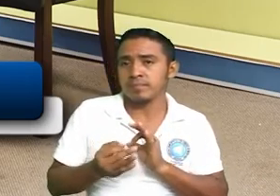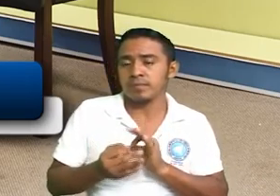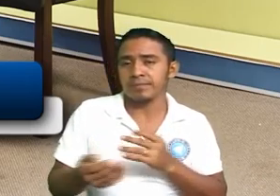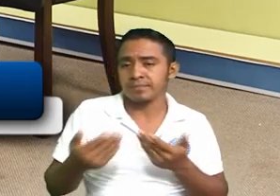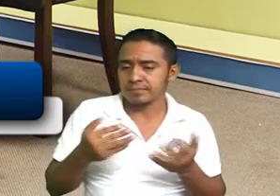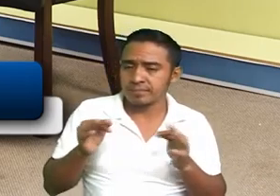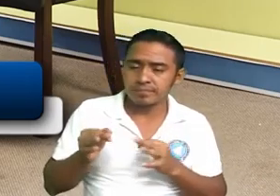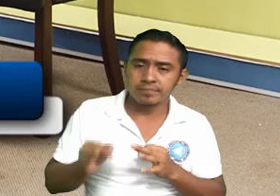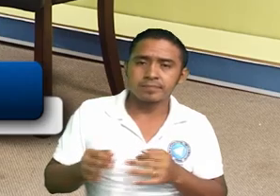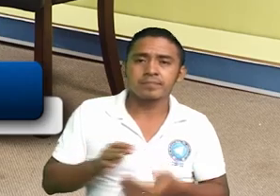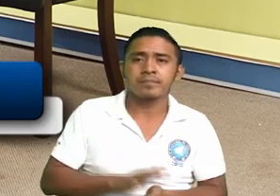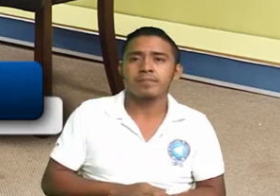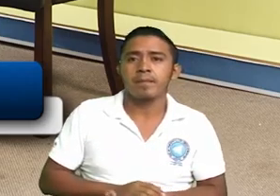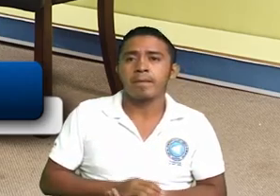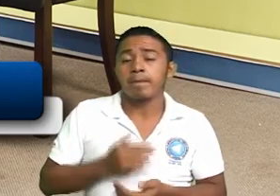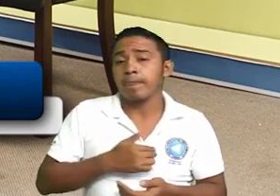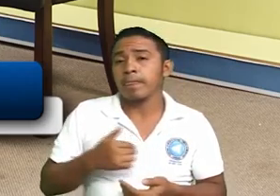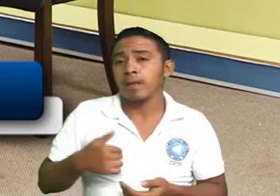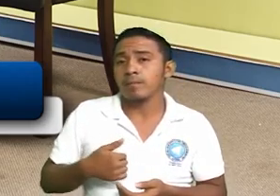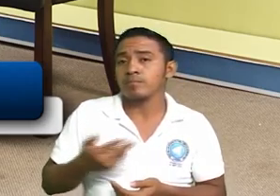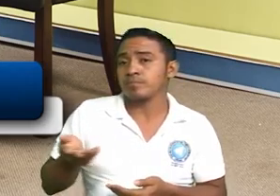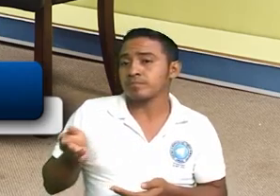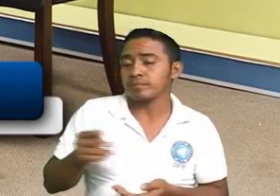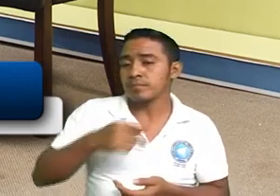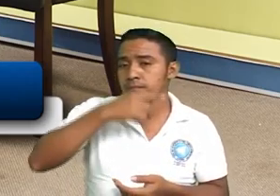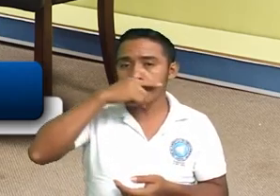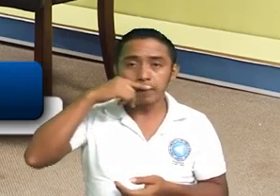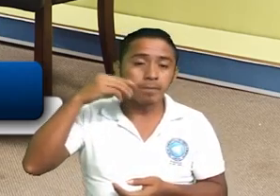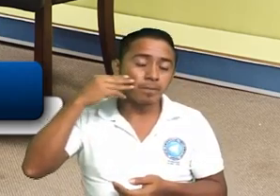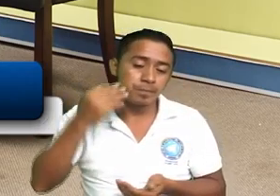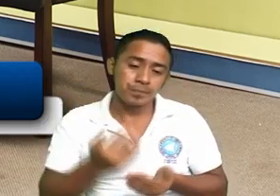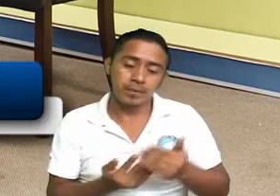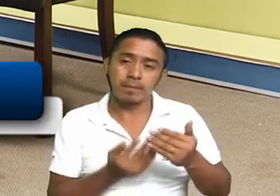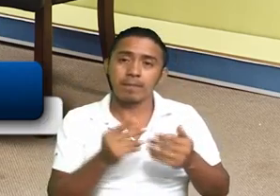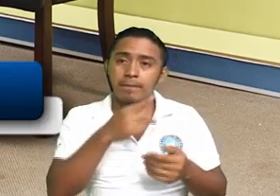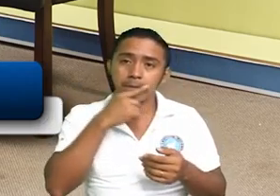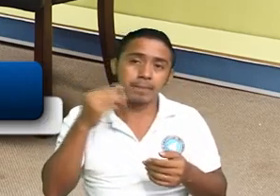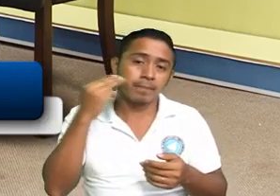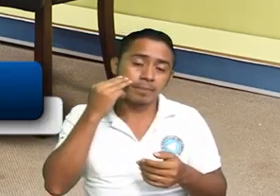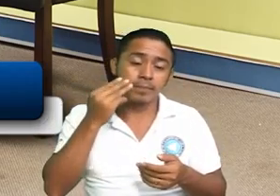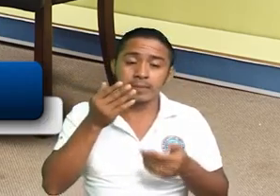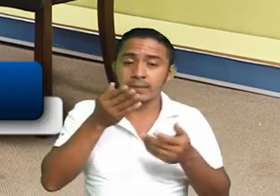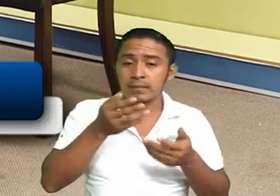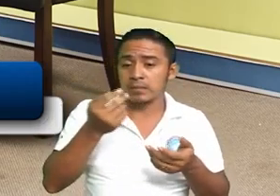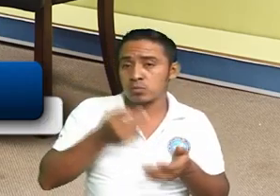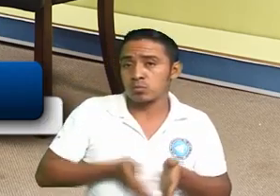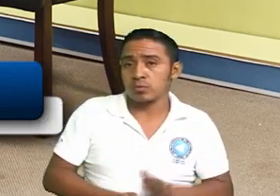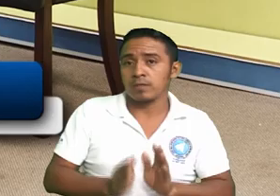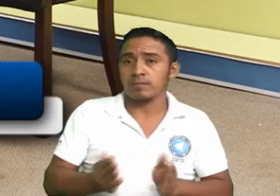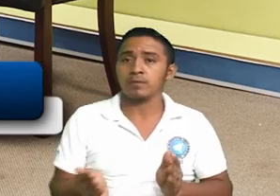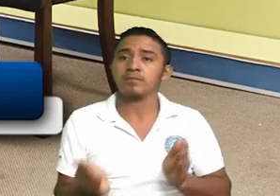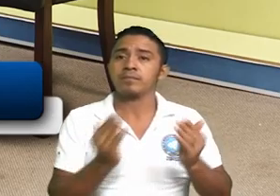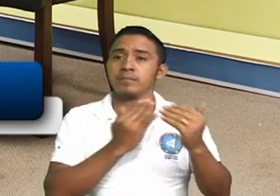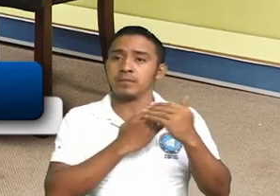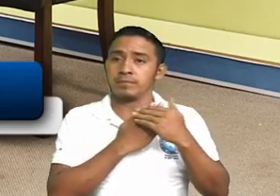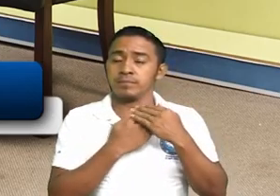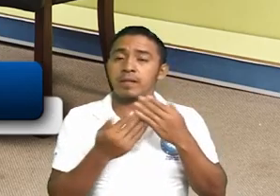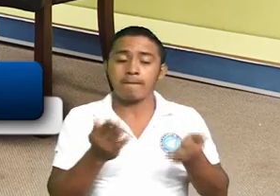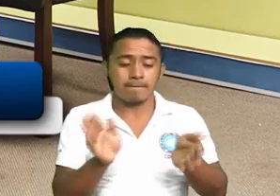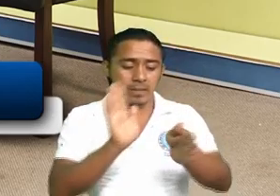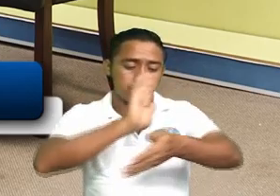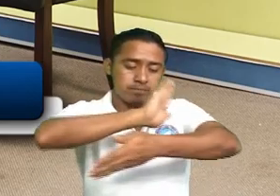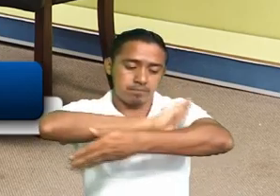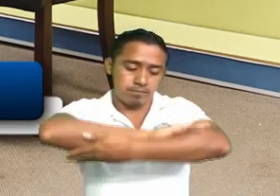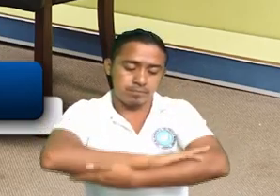más que el apego piel con piel. Puede ser de papá o de mamá. Entonces, ¿cuáles son los beneficios? Disculpa. Los beneficios son